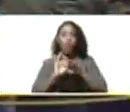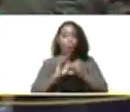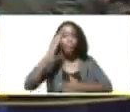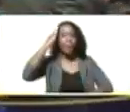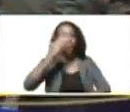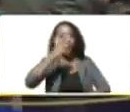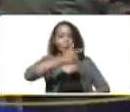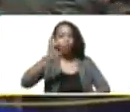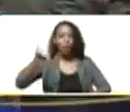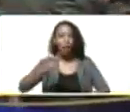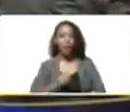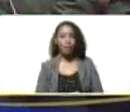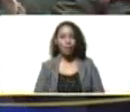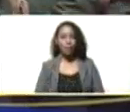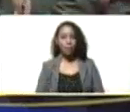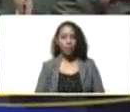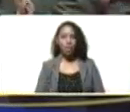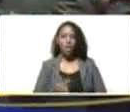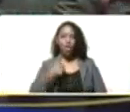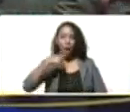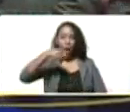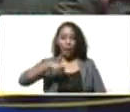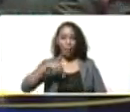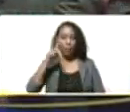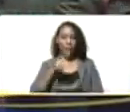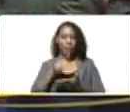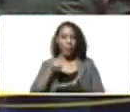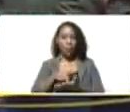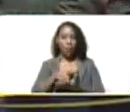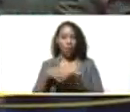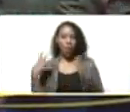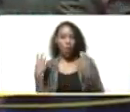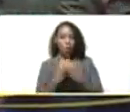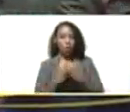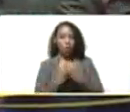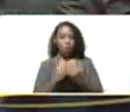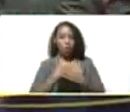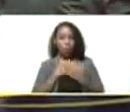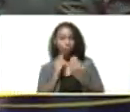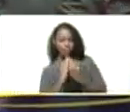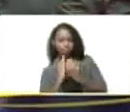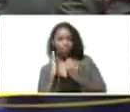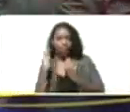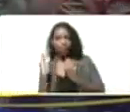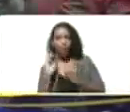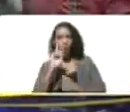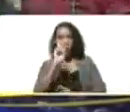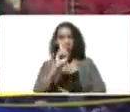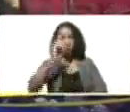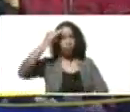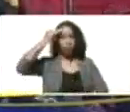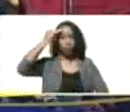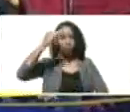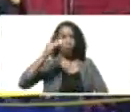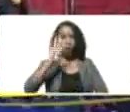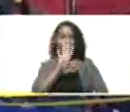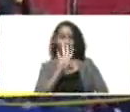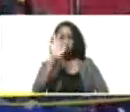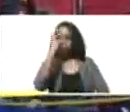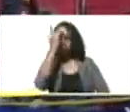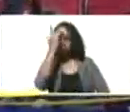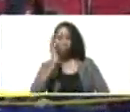cívico-militar. Tengo aquí presente, a mi lado, a uno de los comandantes del 4 de